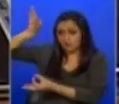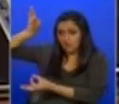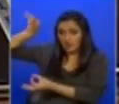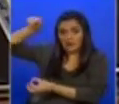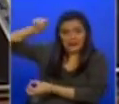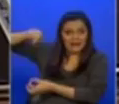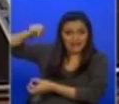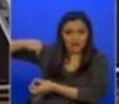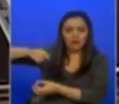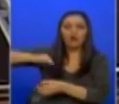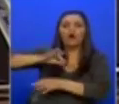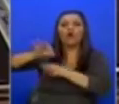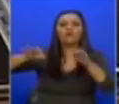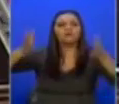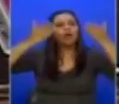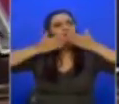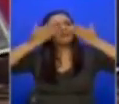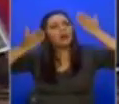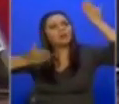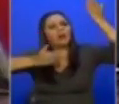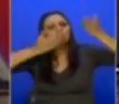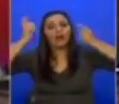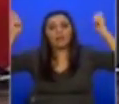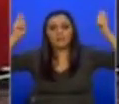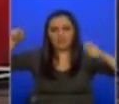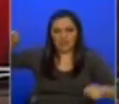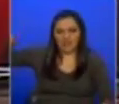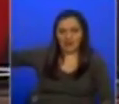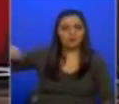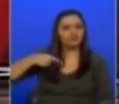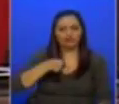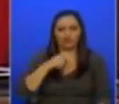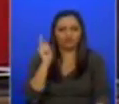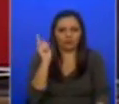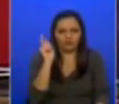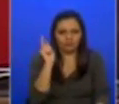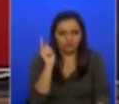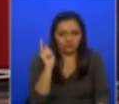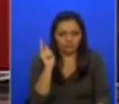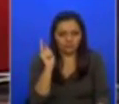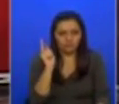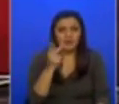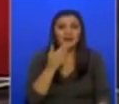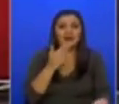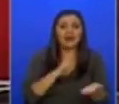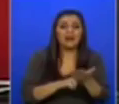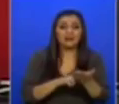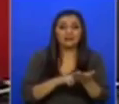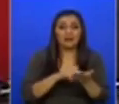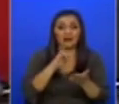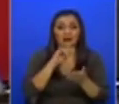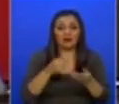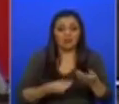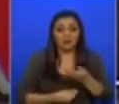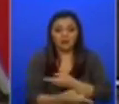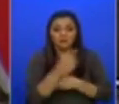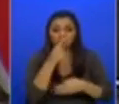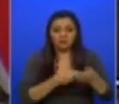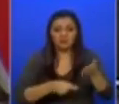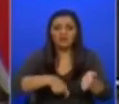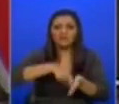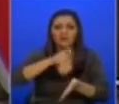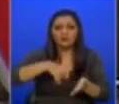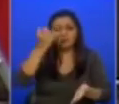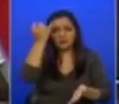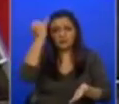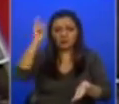su plan de trabajo, aquí está el ofrecimiento y este Pasquín es con cuatro firmas inventadas